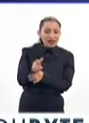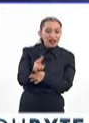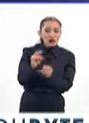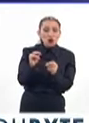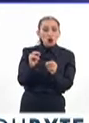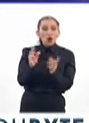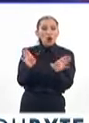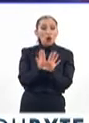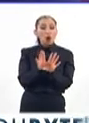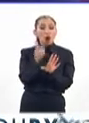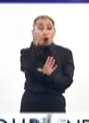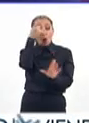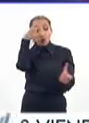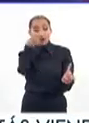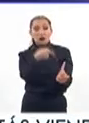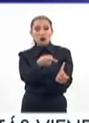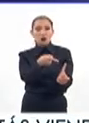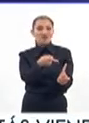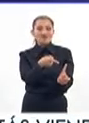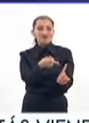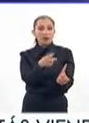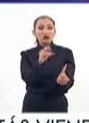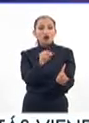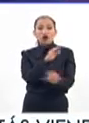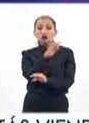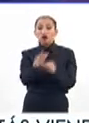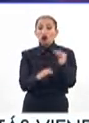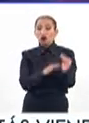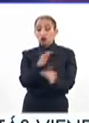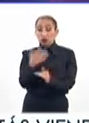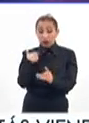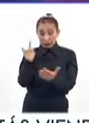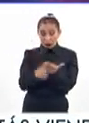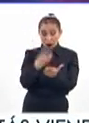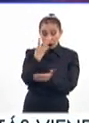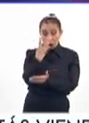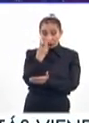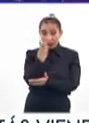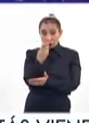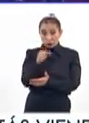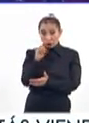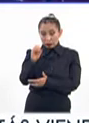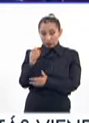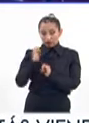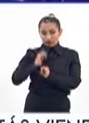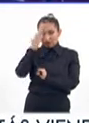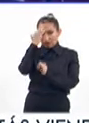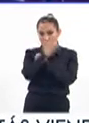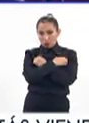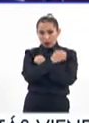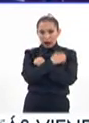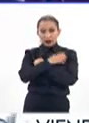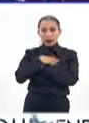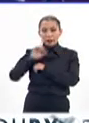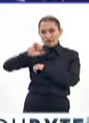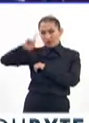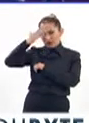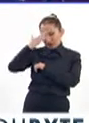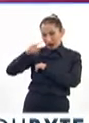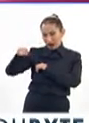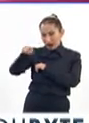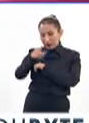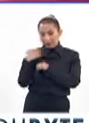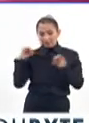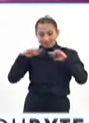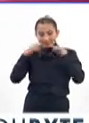un fenómeno homogéneo, es decir, no todos están en la industria 3.0. Autoridades educativas y especialistas